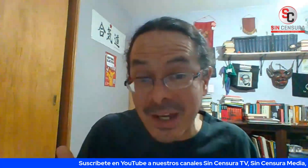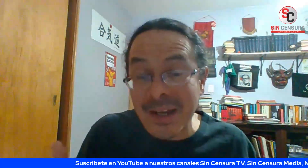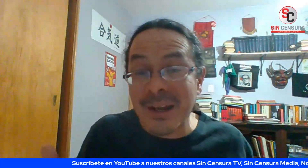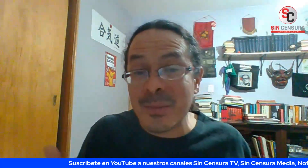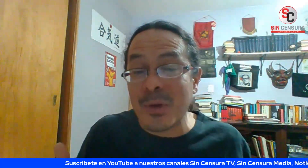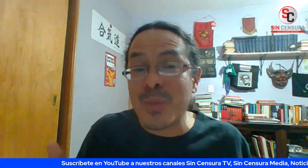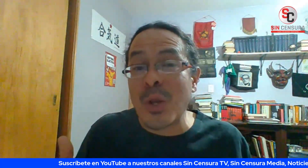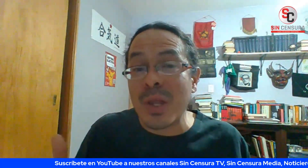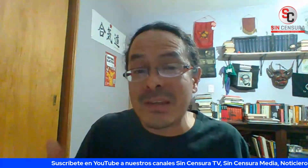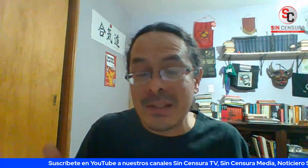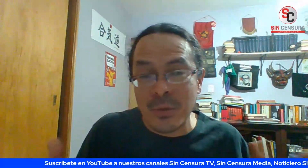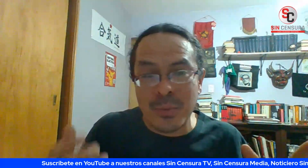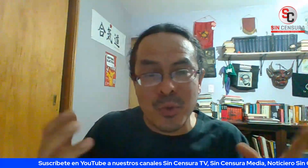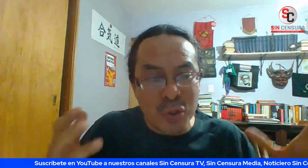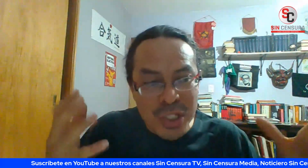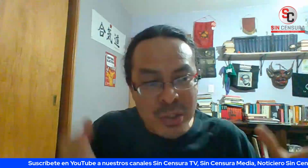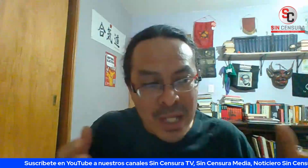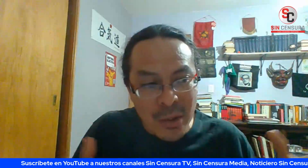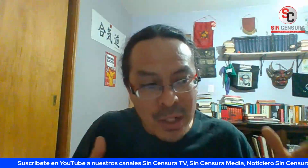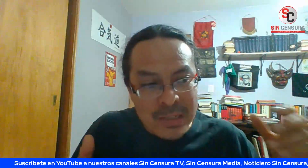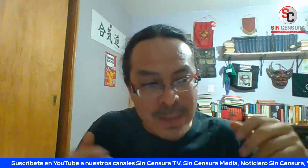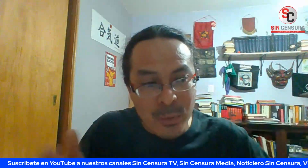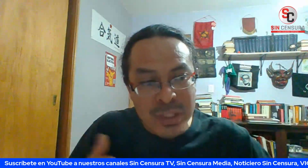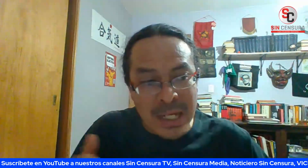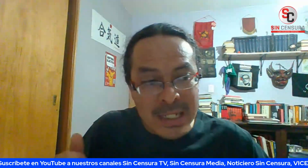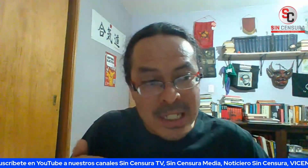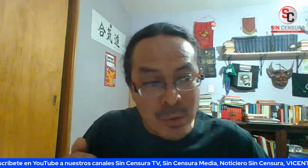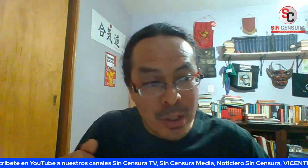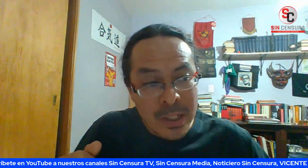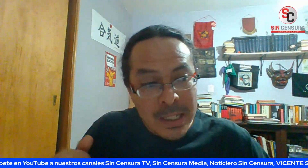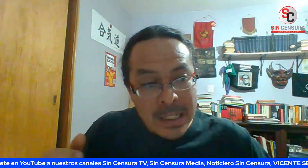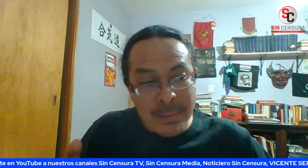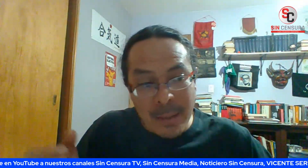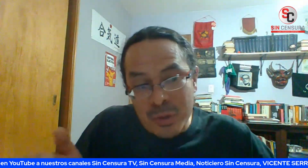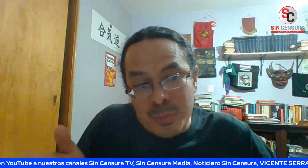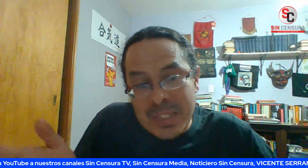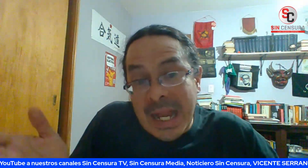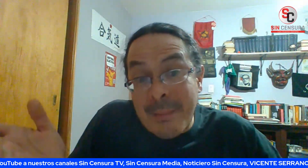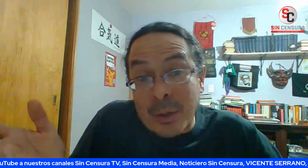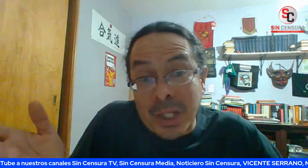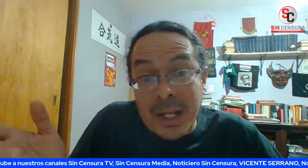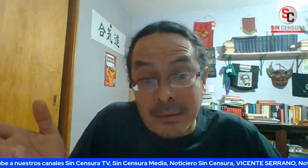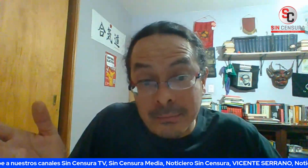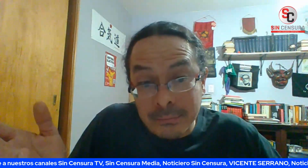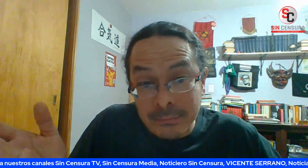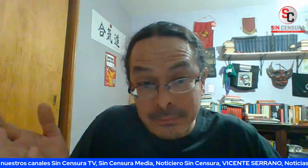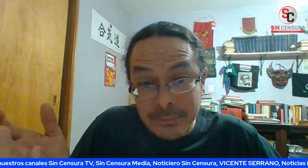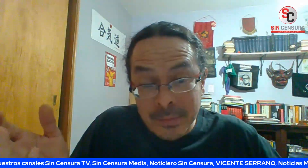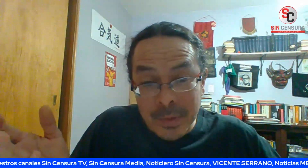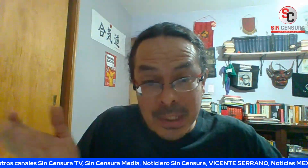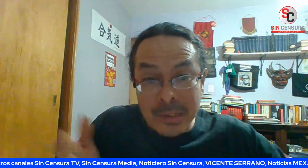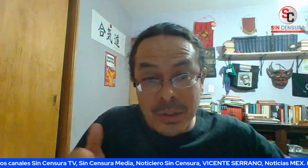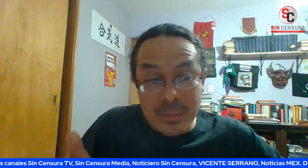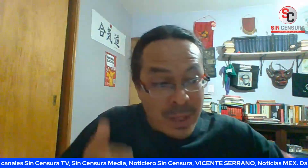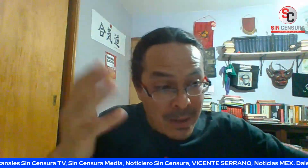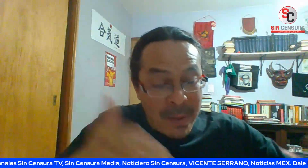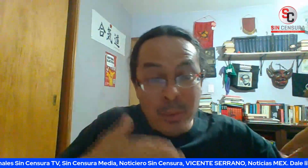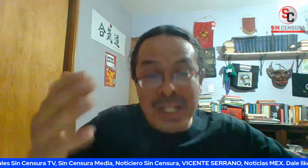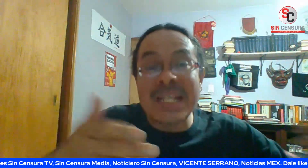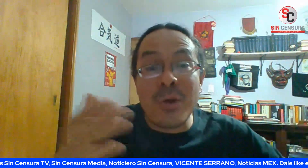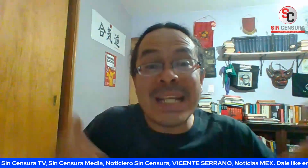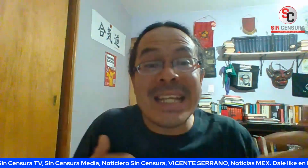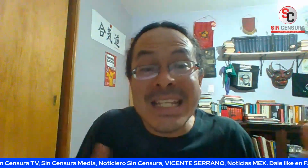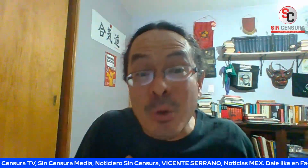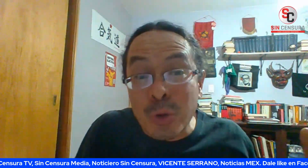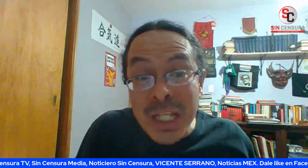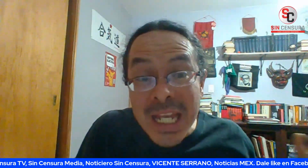hacen los periodistas, ¿no? Muchos historiadores vamos al archivo y vamos pues a la hemeroteca, ¿no? Sí. Entonces, ahí vemos